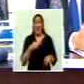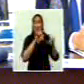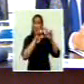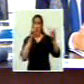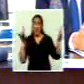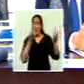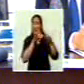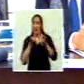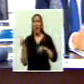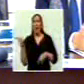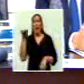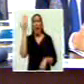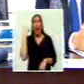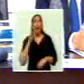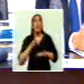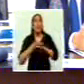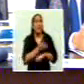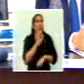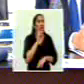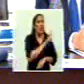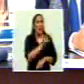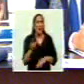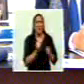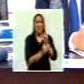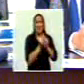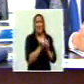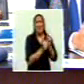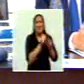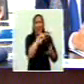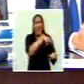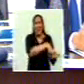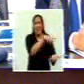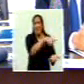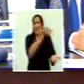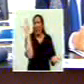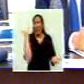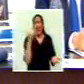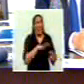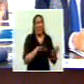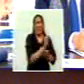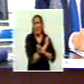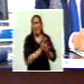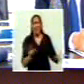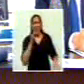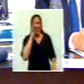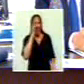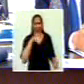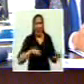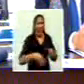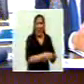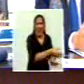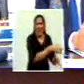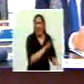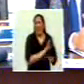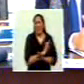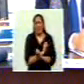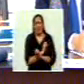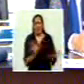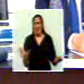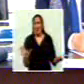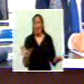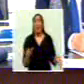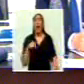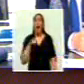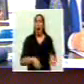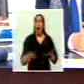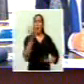era esa fábrica cuando entramos. Ratas había, era una porquería. Bueno, está nueva, con las